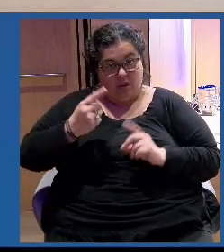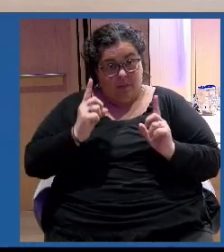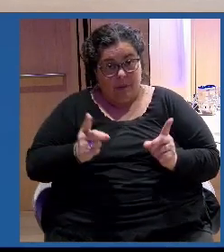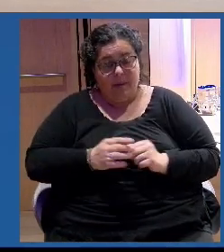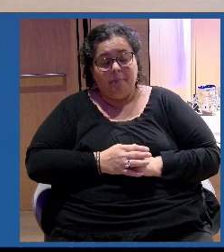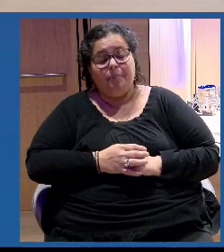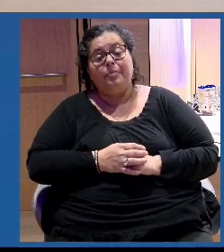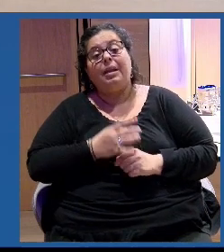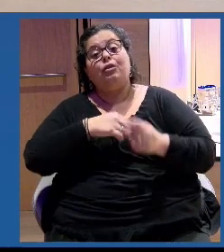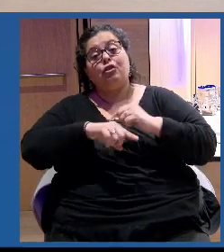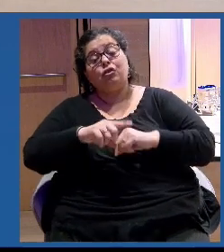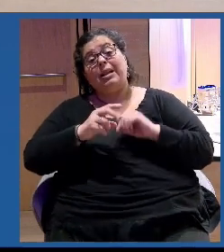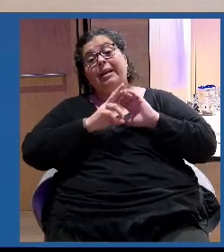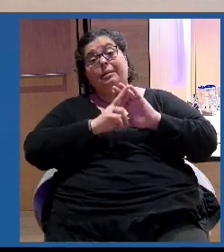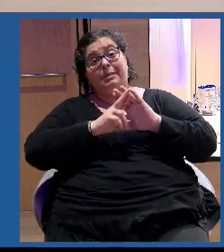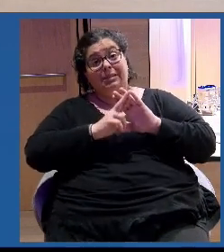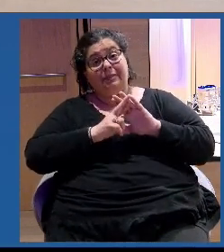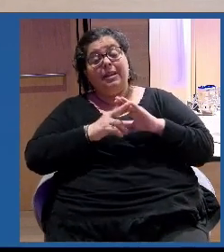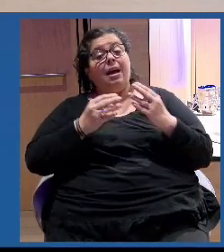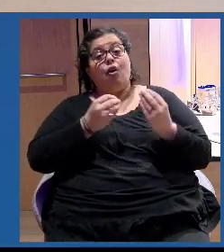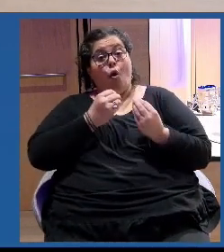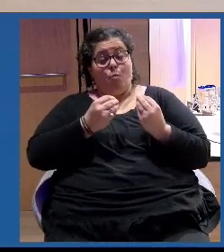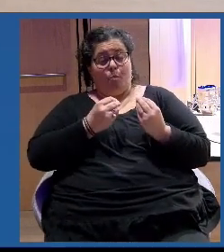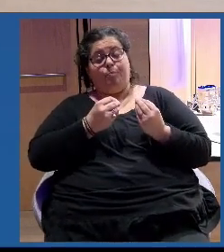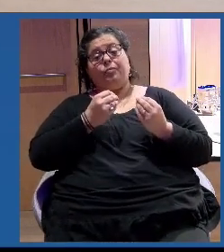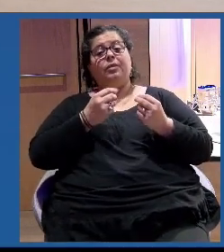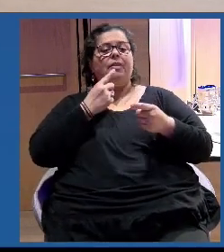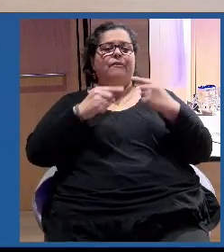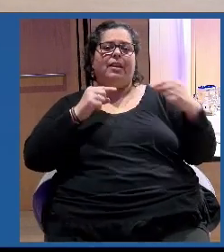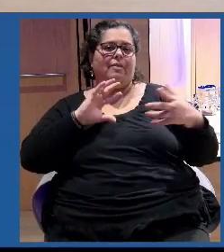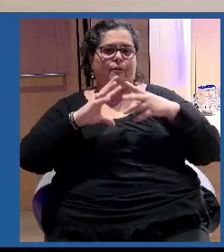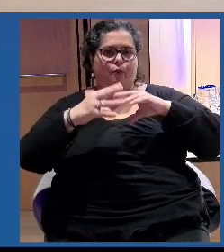La representatividad entendida de varias maneras.